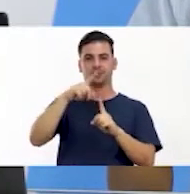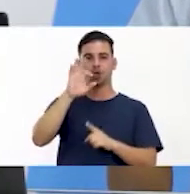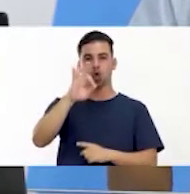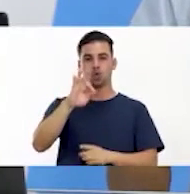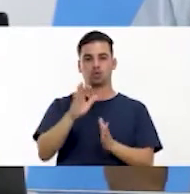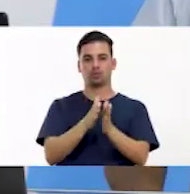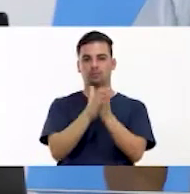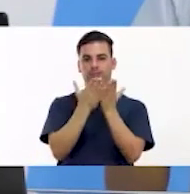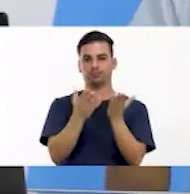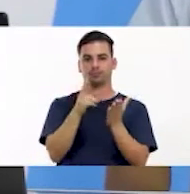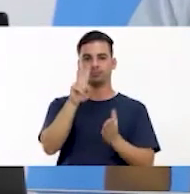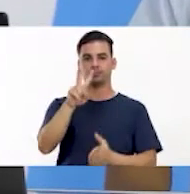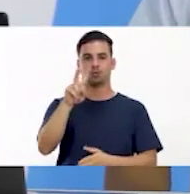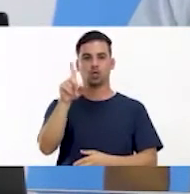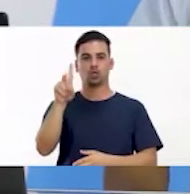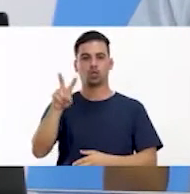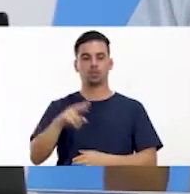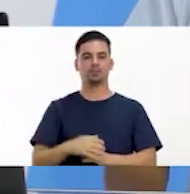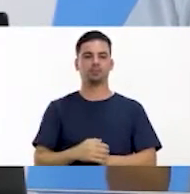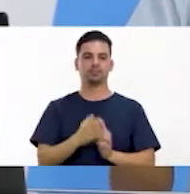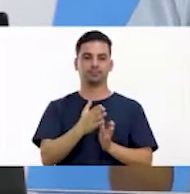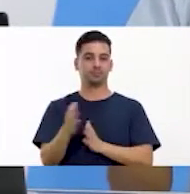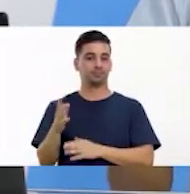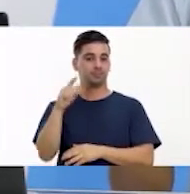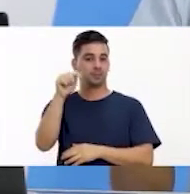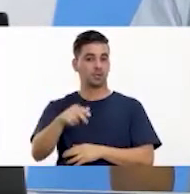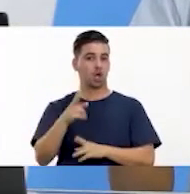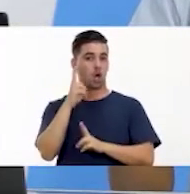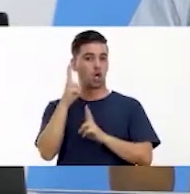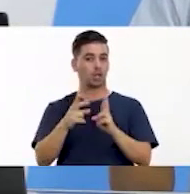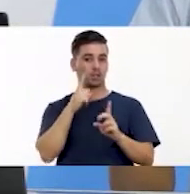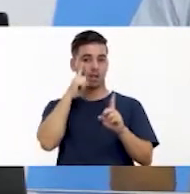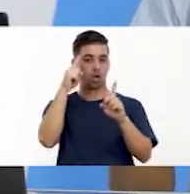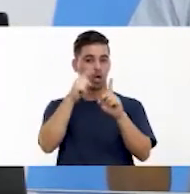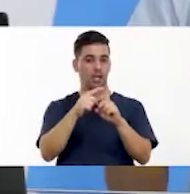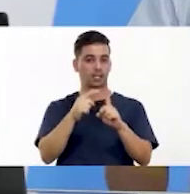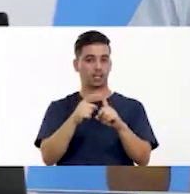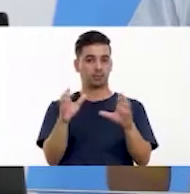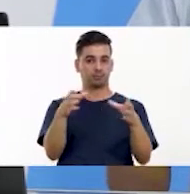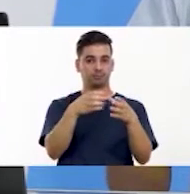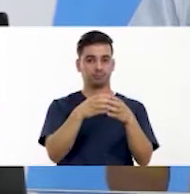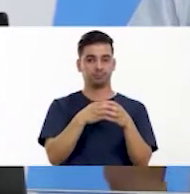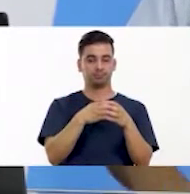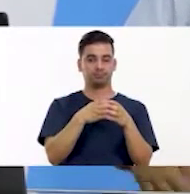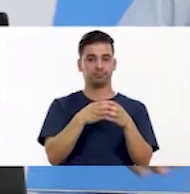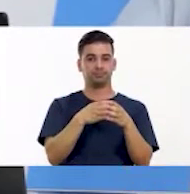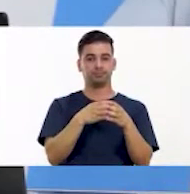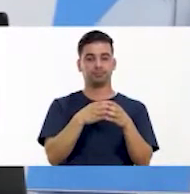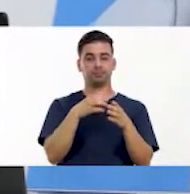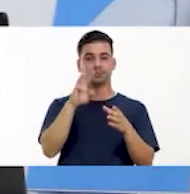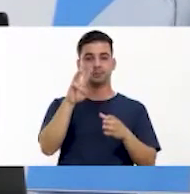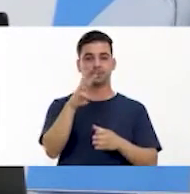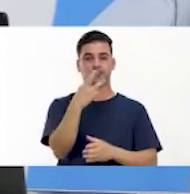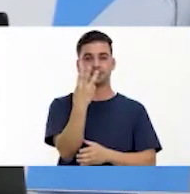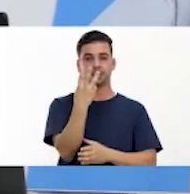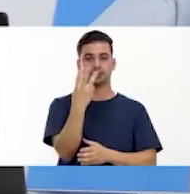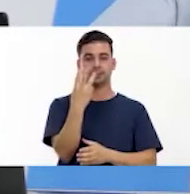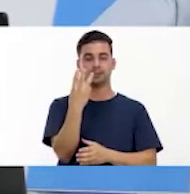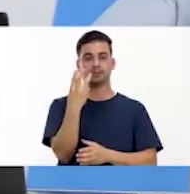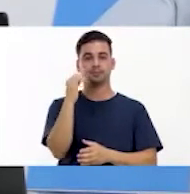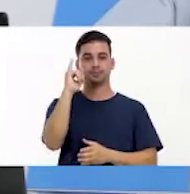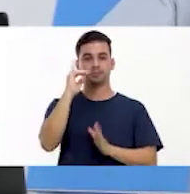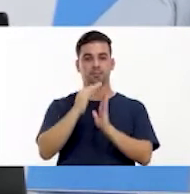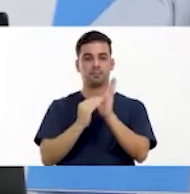Pasemos ahora a orientar el objetivo para tercer semestre curso regular y cuarto semestre curso por